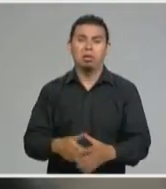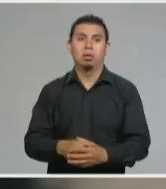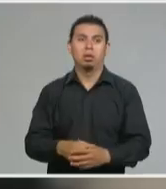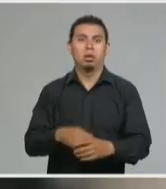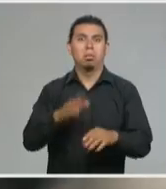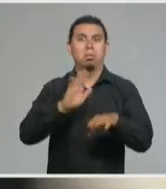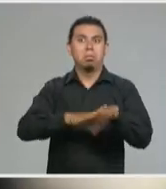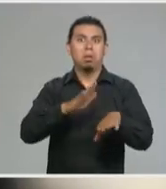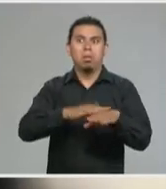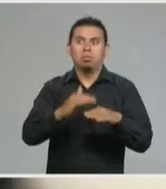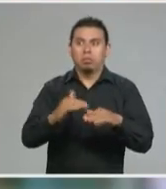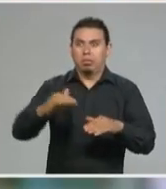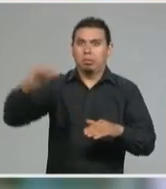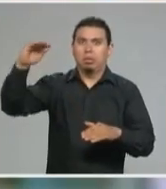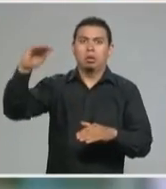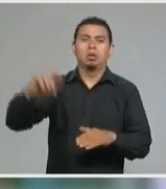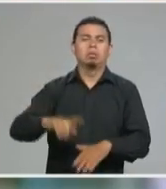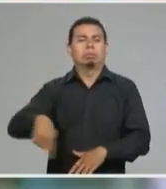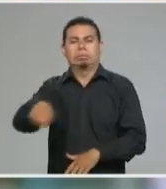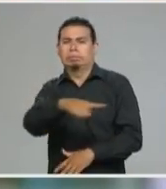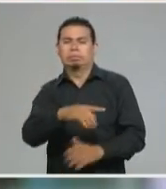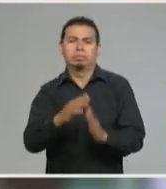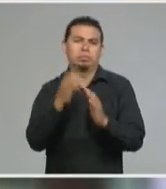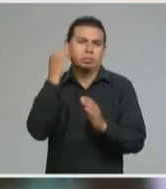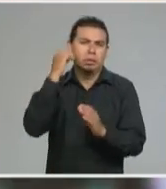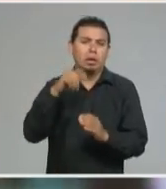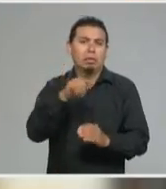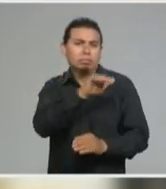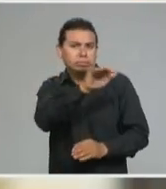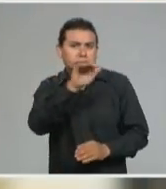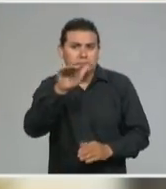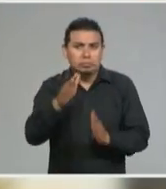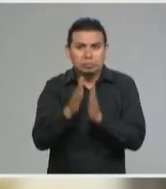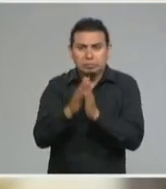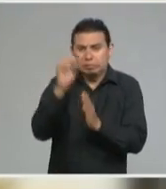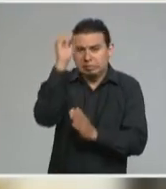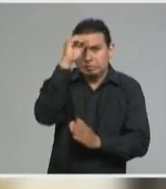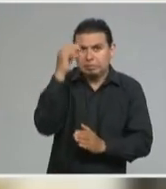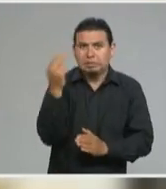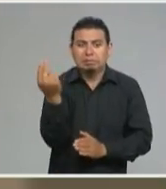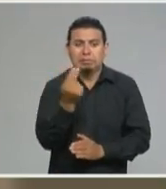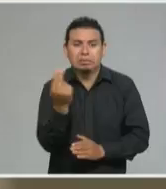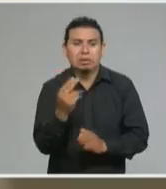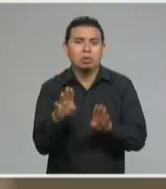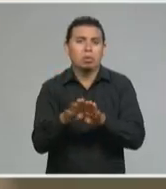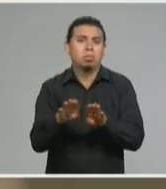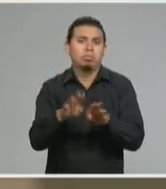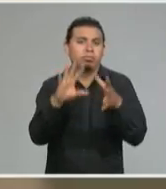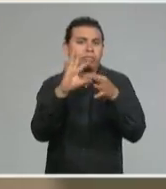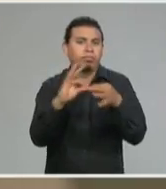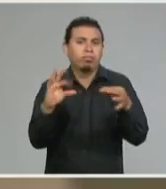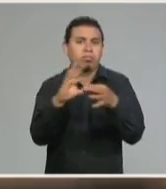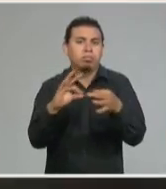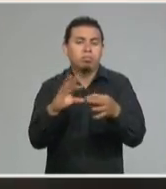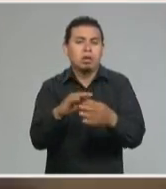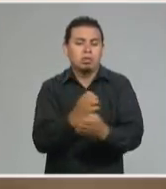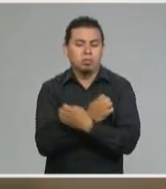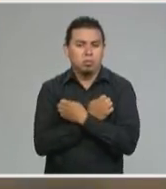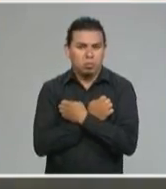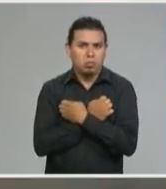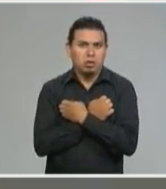sigan incrementando, la ciudadanía, los oaxaqueños, oaxaqueñas, opinan que es necesario una mayor